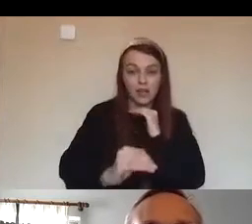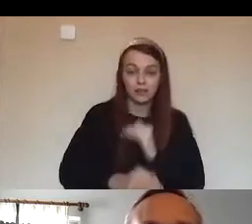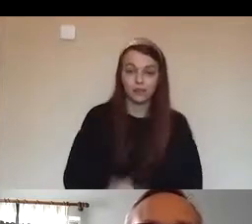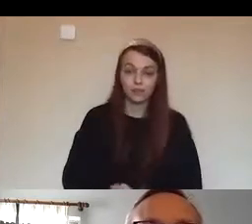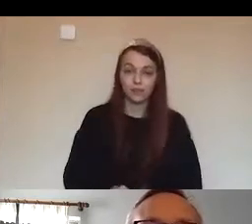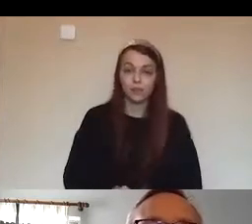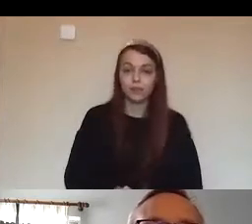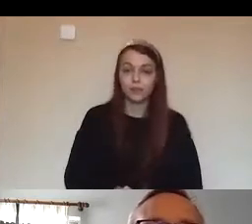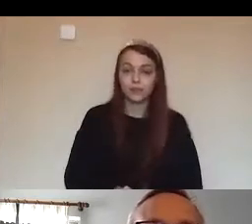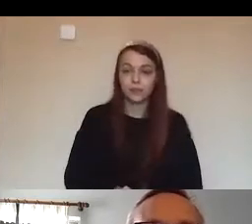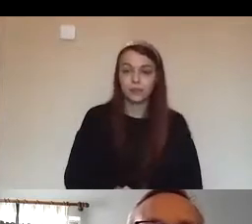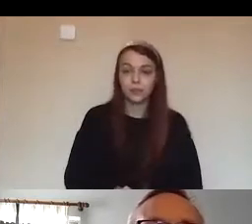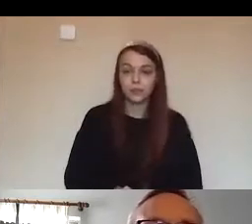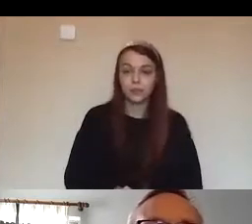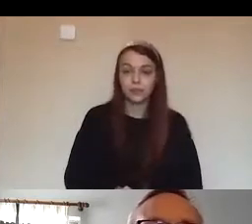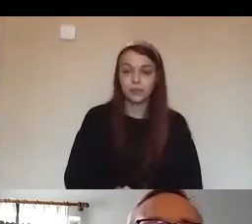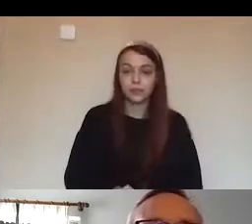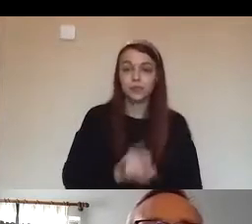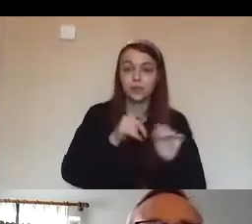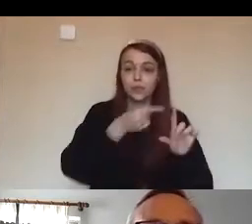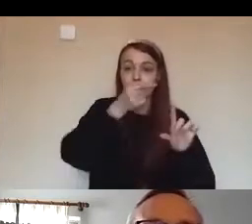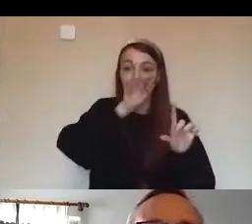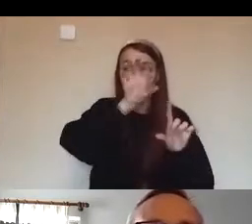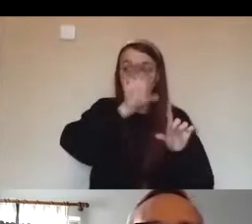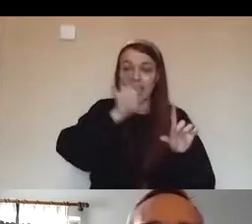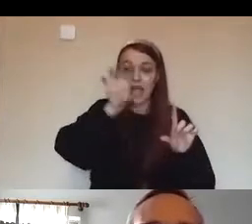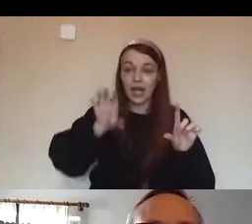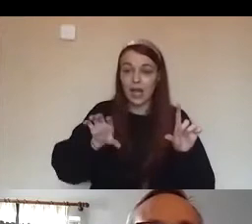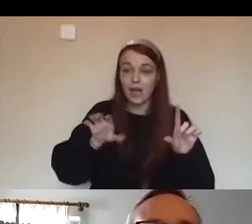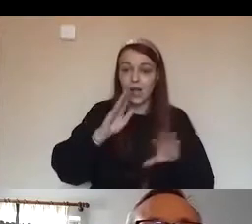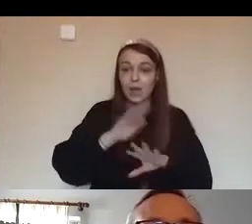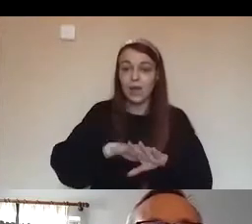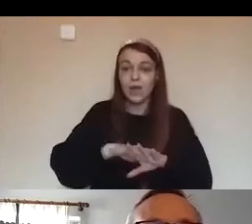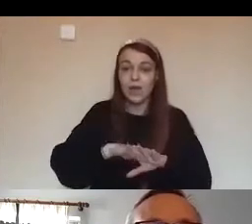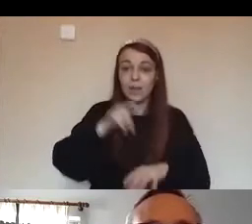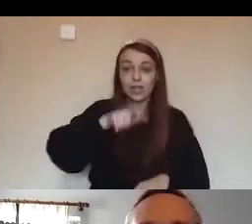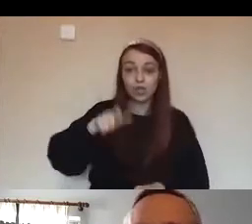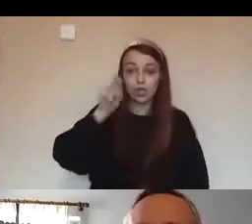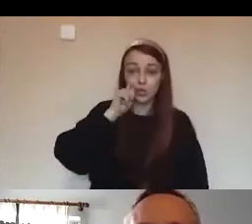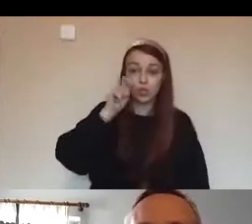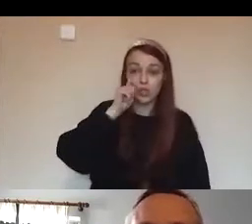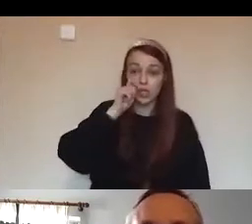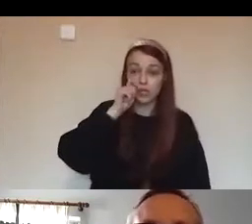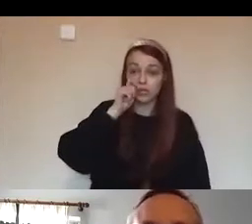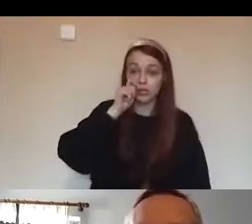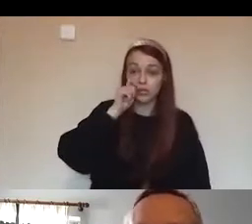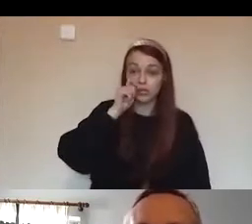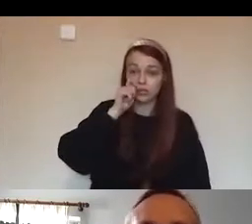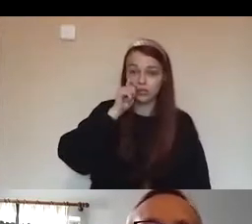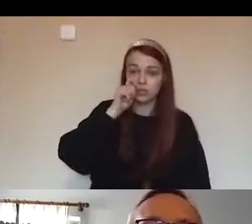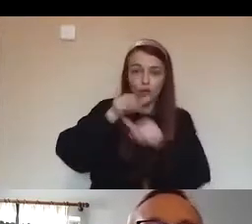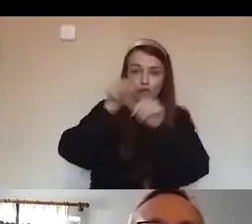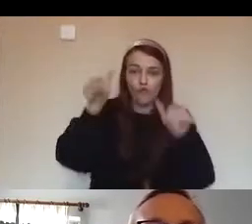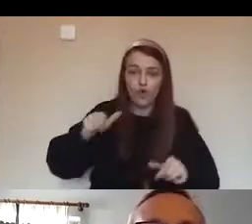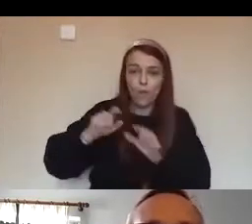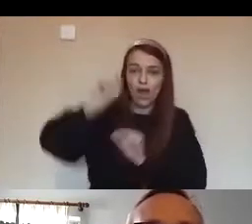Utilizamos aquí un diagrama para reflejar que los turistas son de todas las formas y